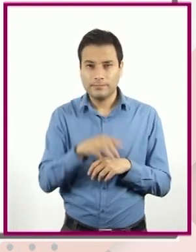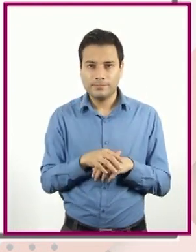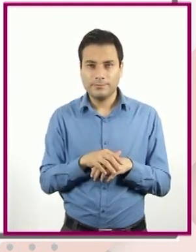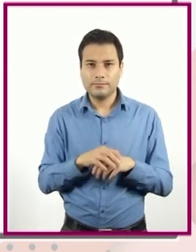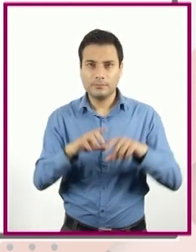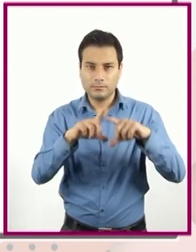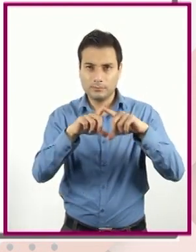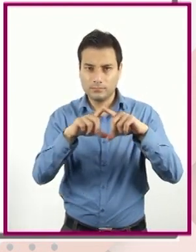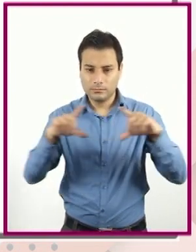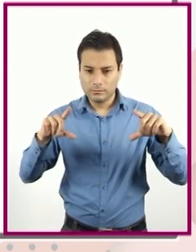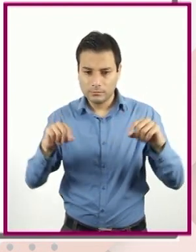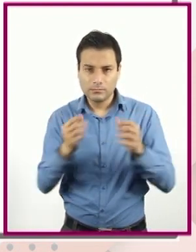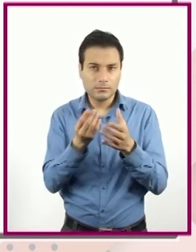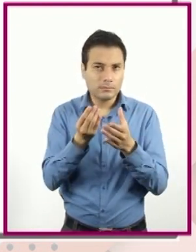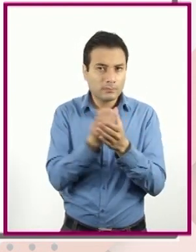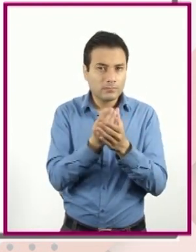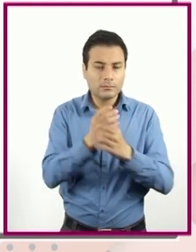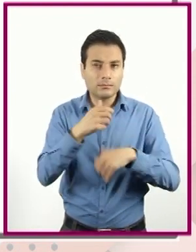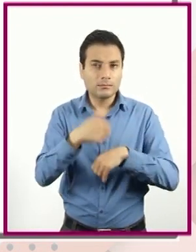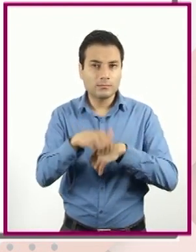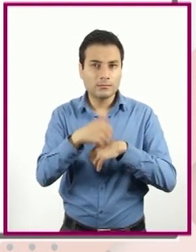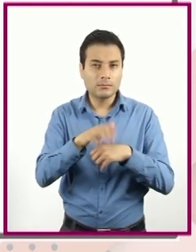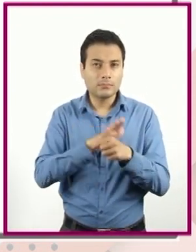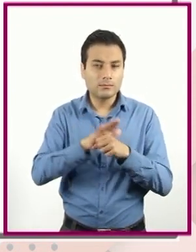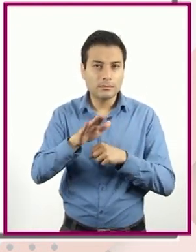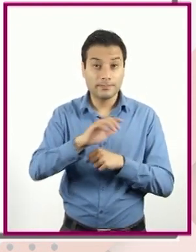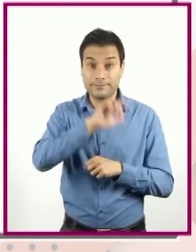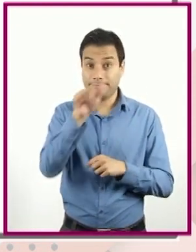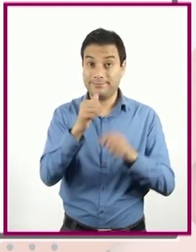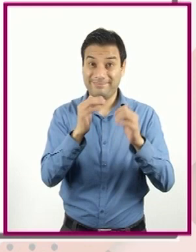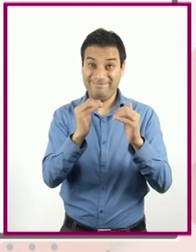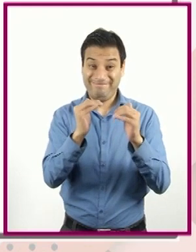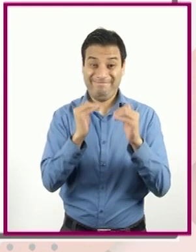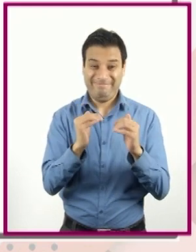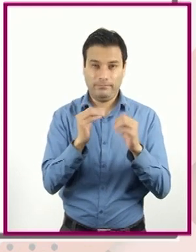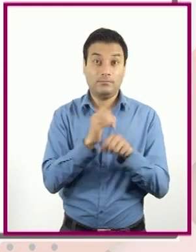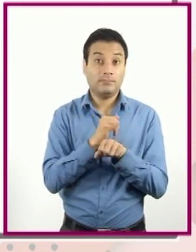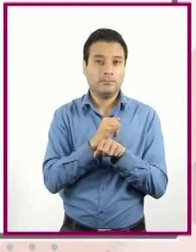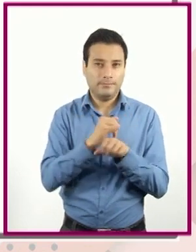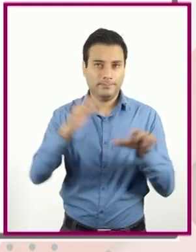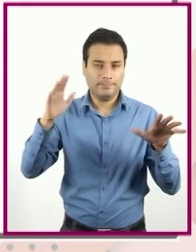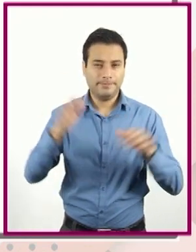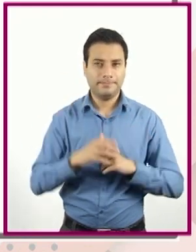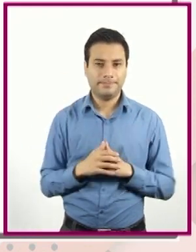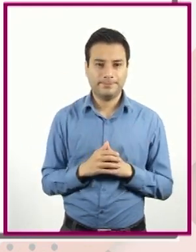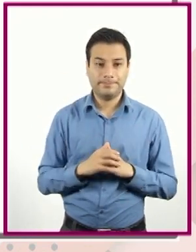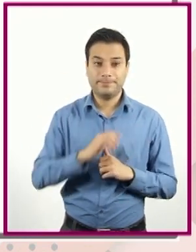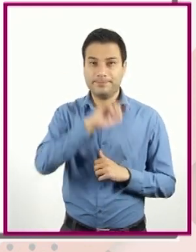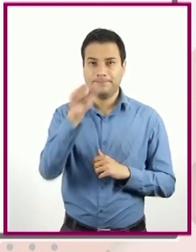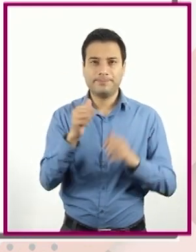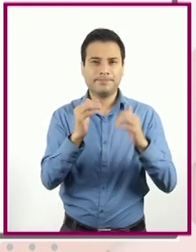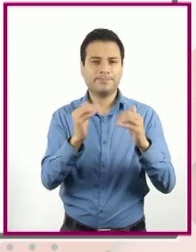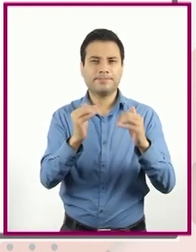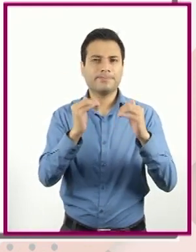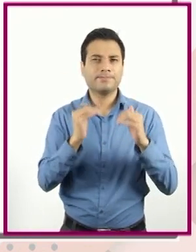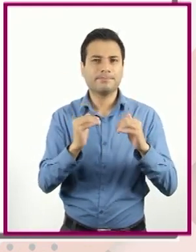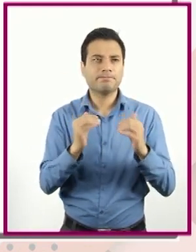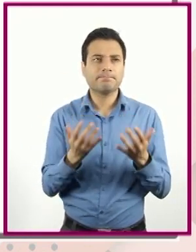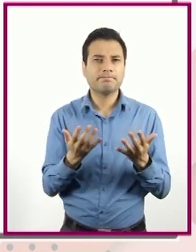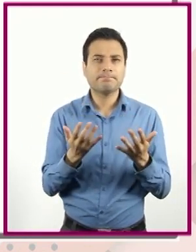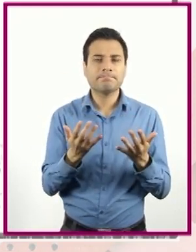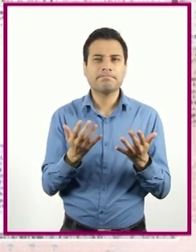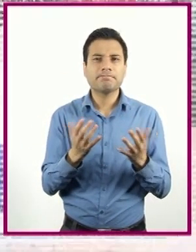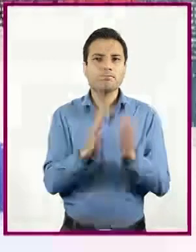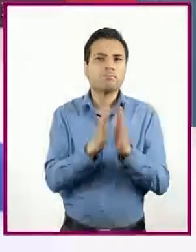ficha. Después, se encuentra la información recabada y finalmente la fuente, es decir, los datos